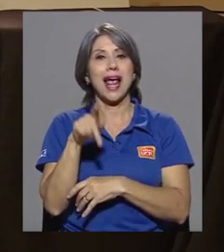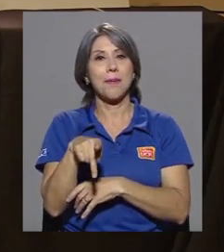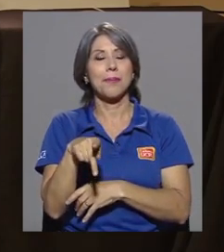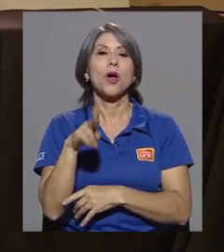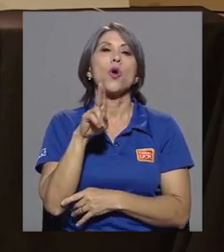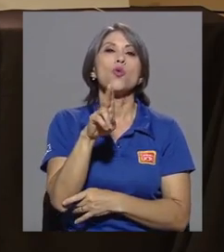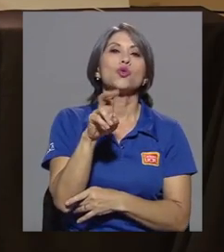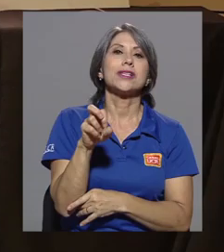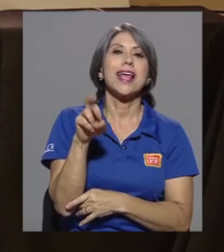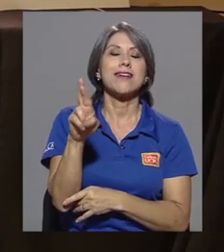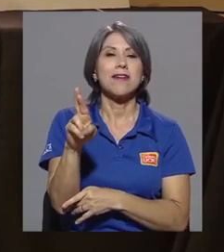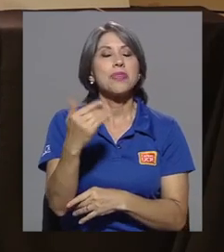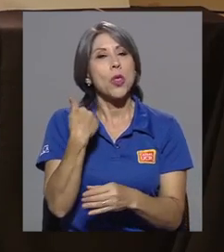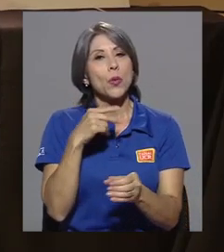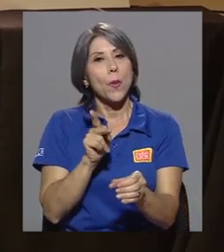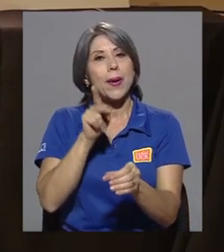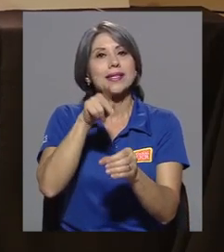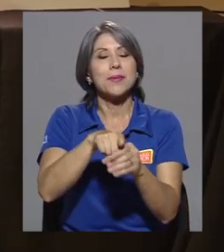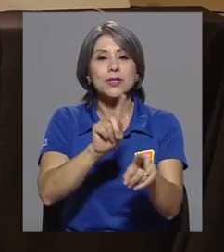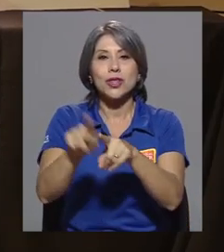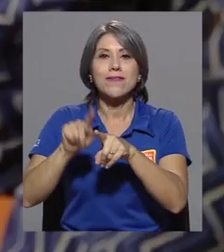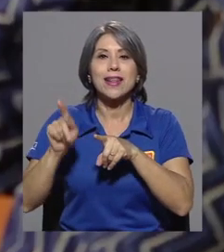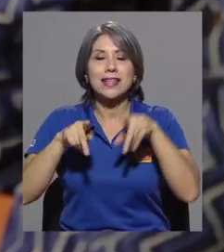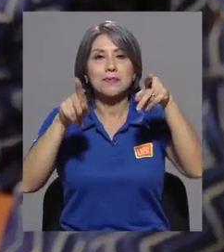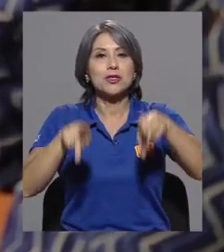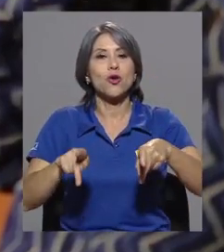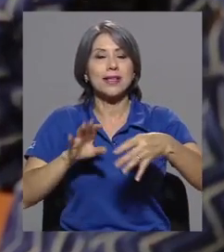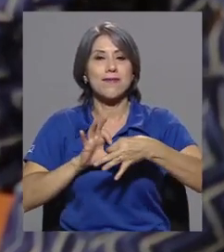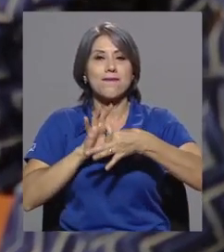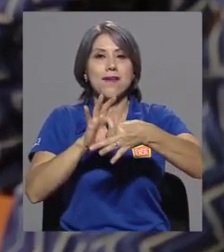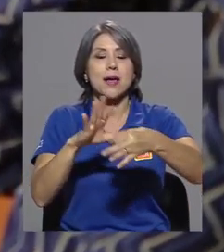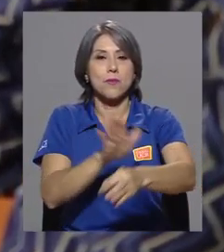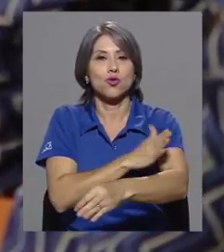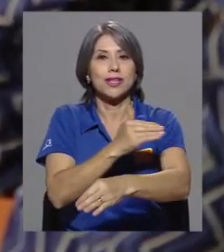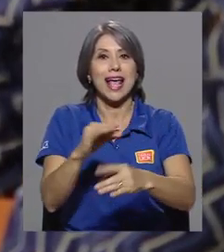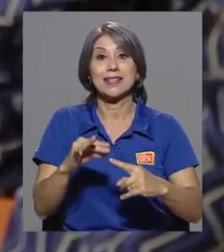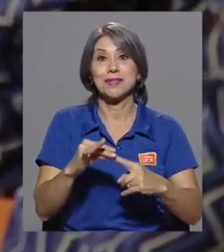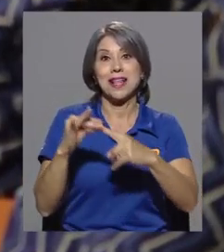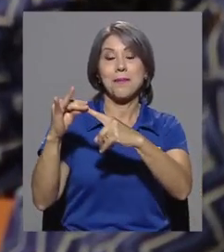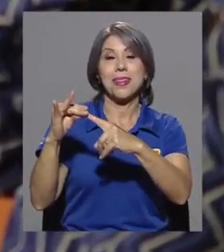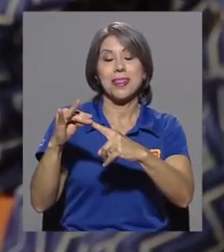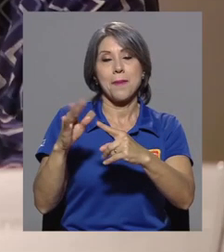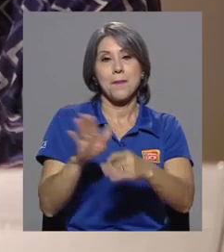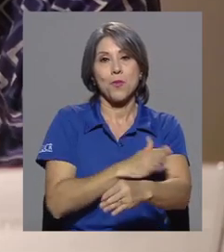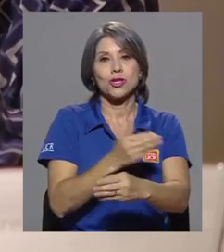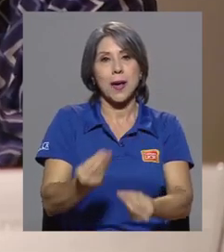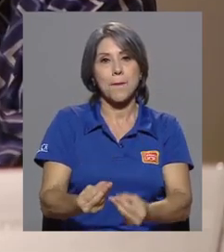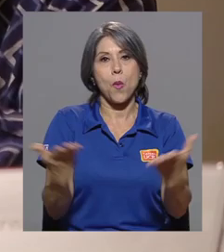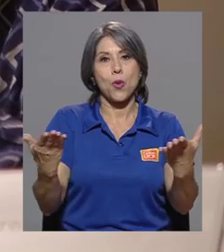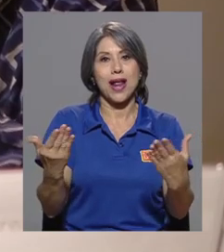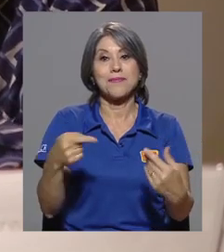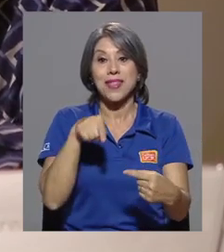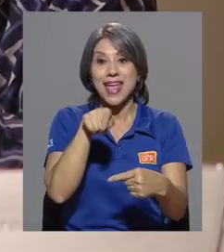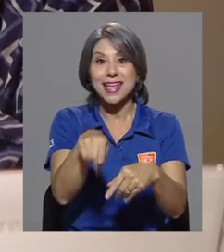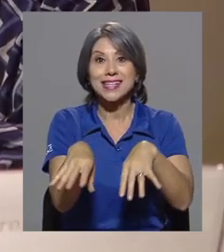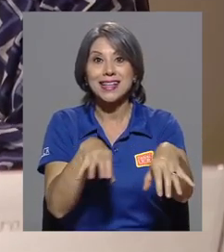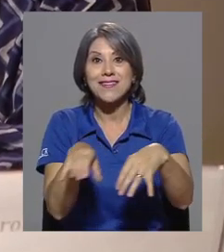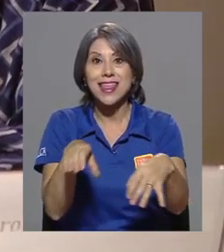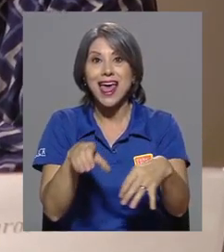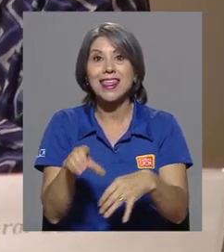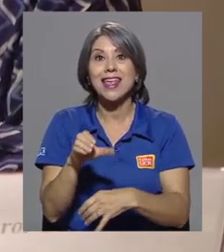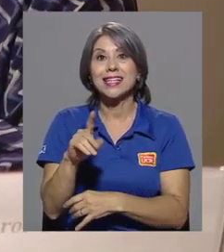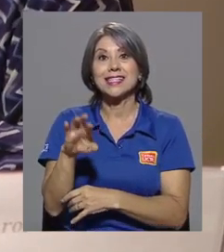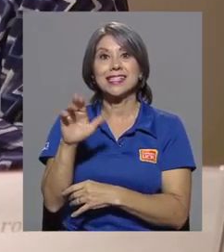se contó con la participación de diferentes personas relacionadas con la música, especialmente la popular. En este encuentro, el CICLA contó con